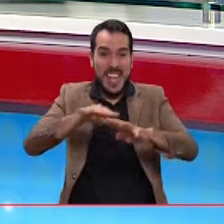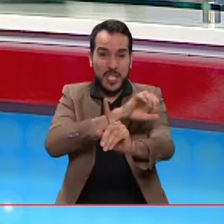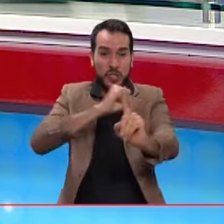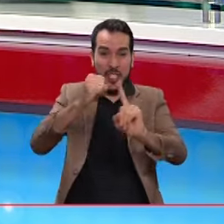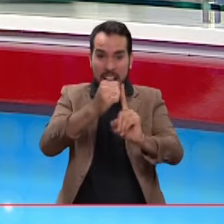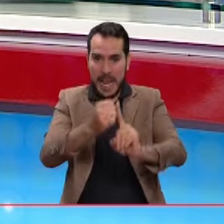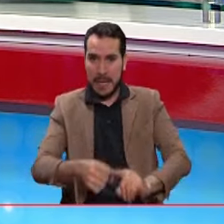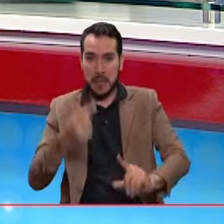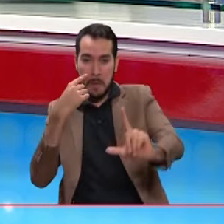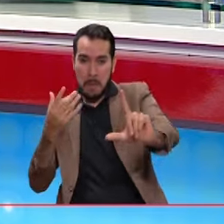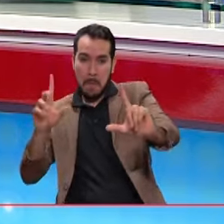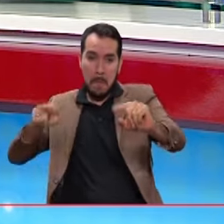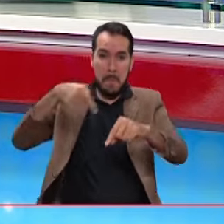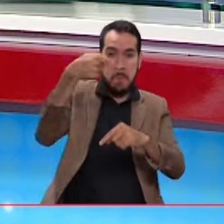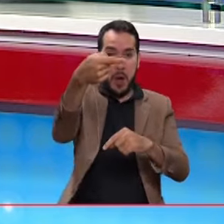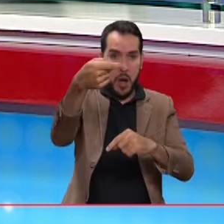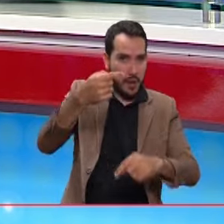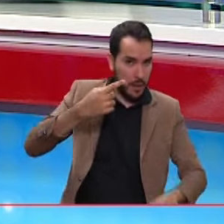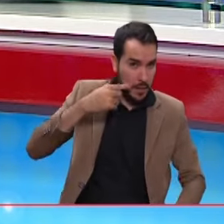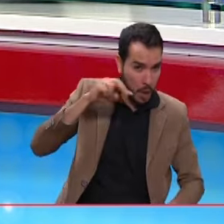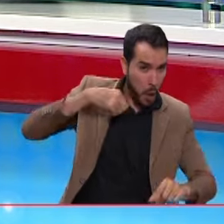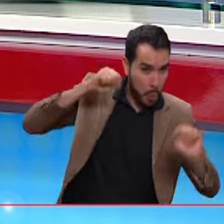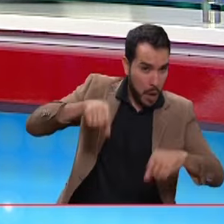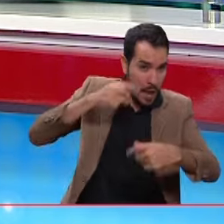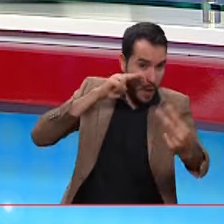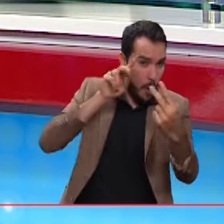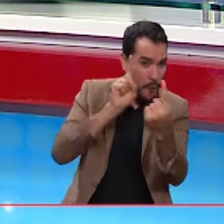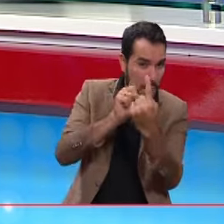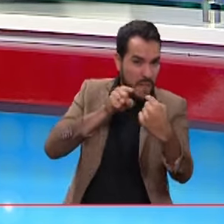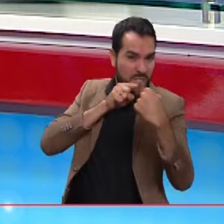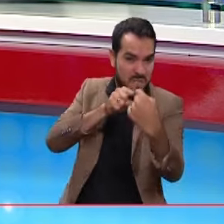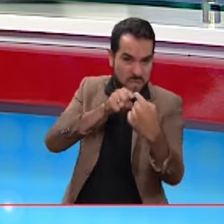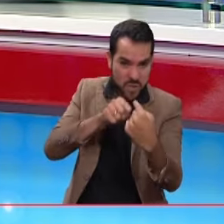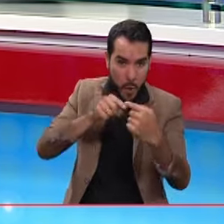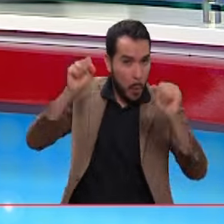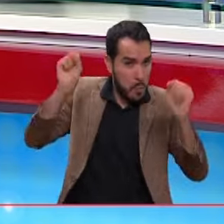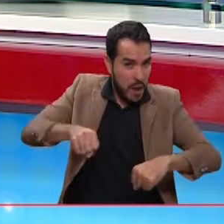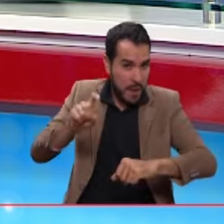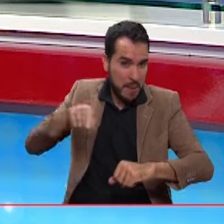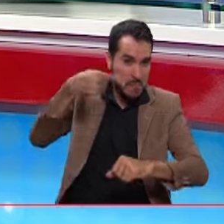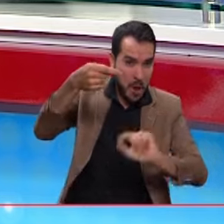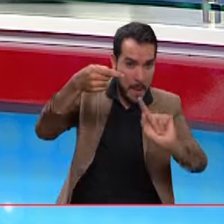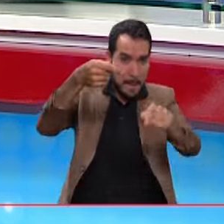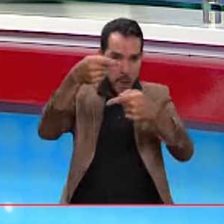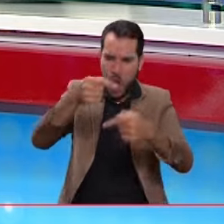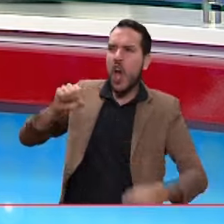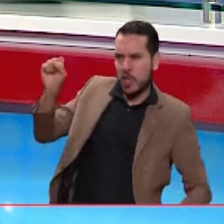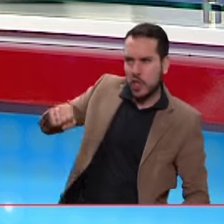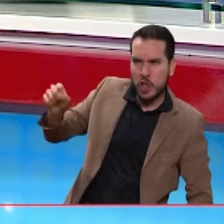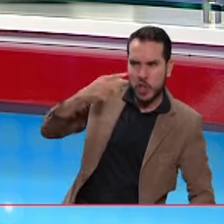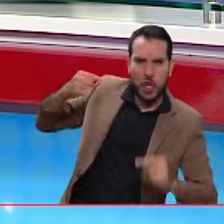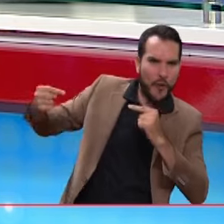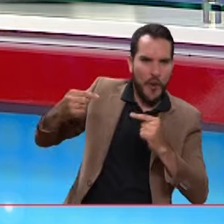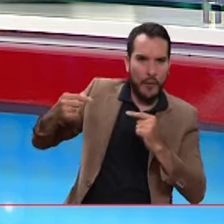en diferentes barrios del oriente de Cali. John Alex Henao conversó con una de ellas y nos preparó el siguiente informe.